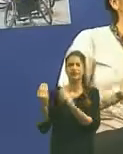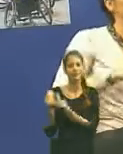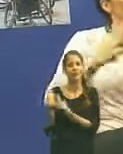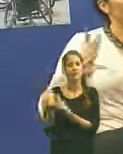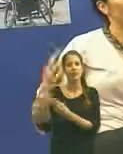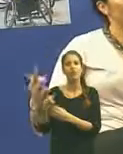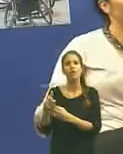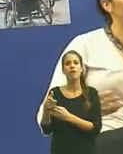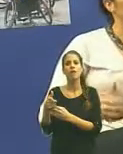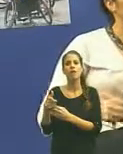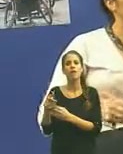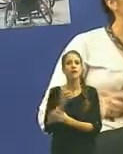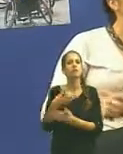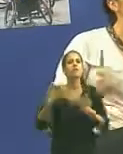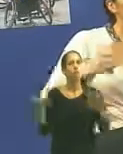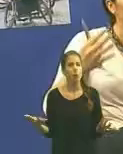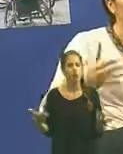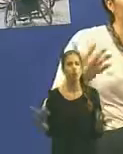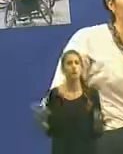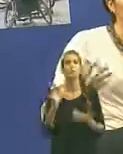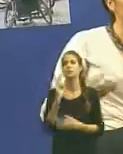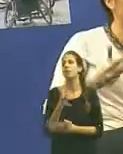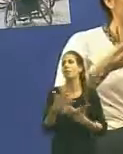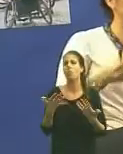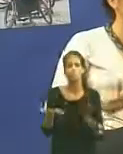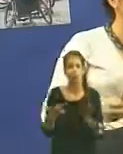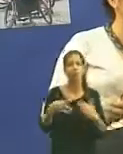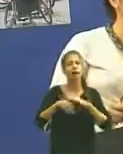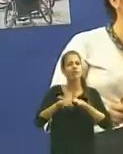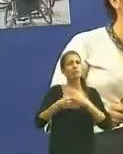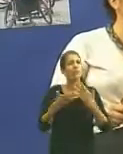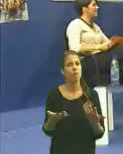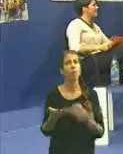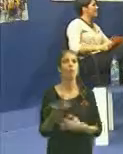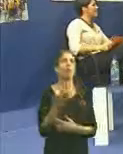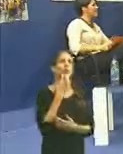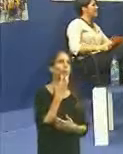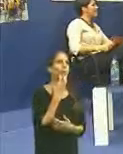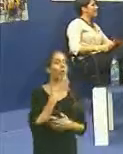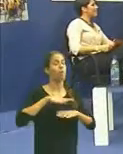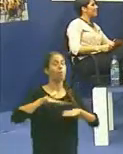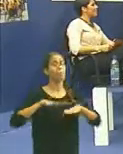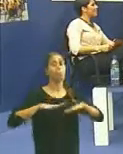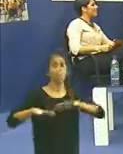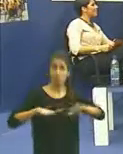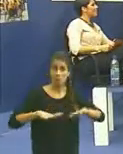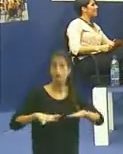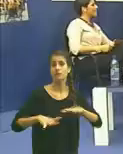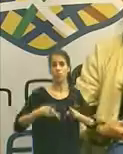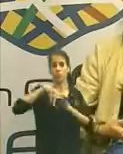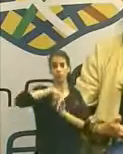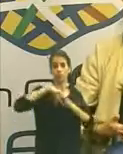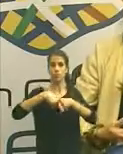se traduce todas estas, en qué ventajas y en qué cositas pues, de avances? En el movimiento que te comento sobre